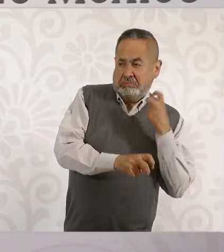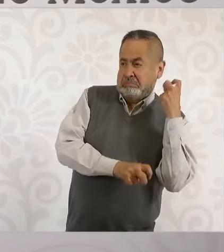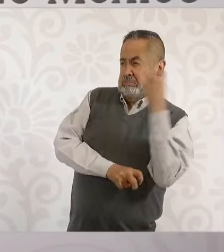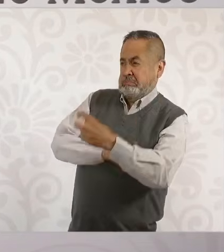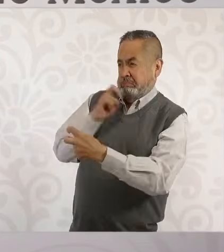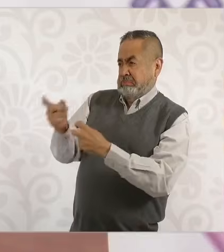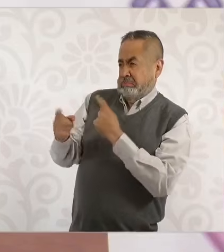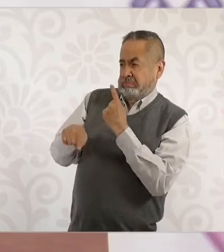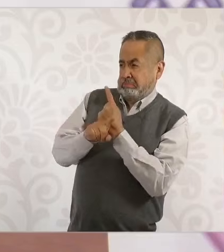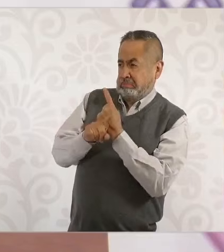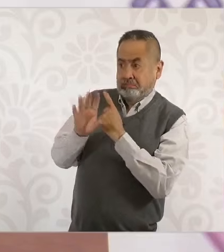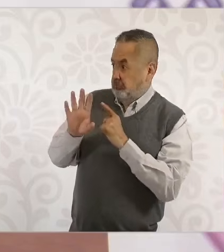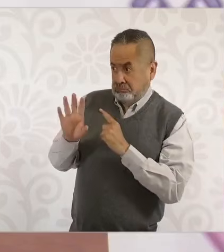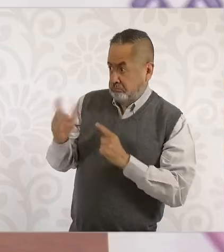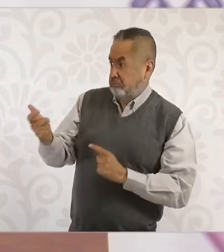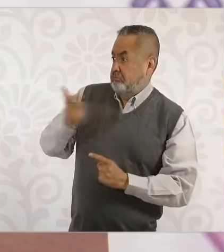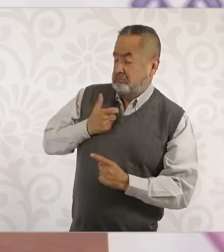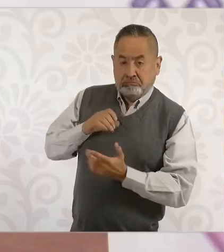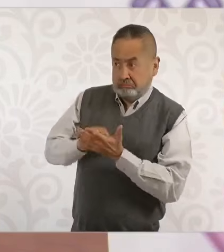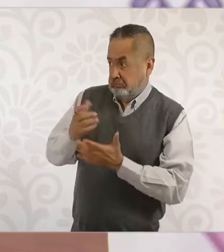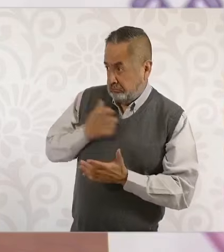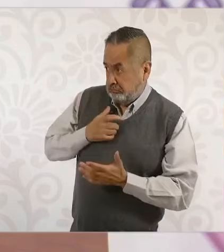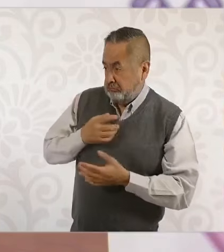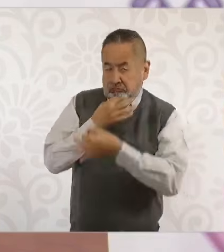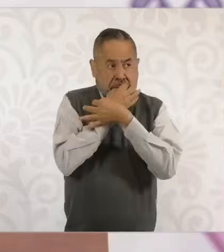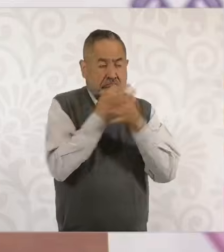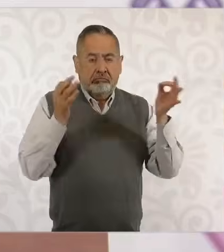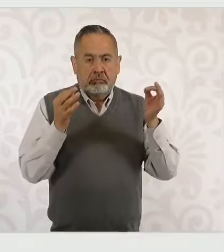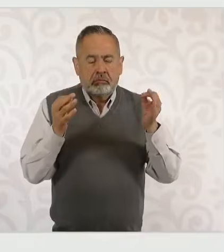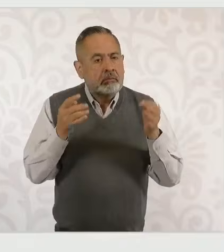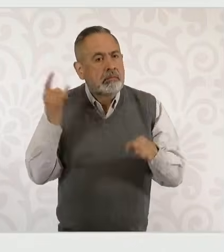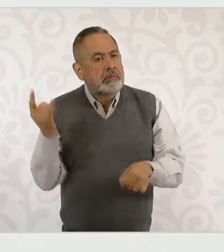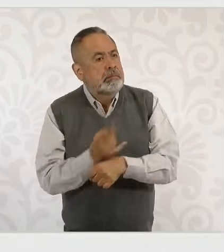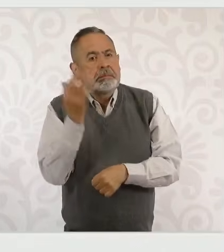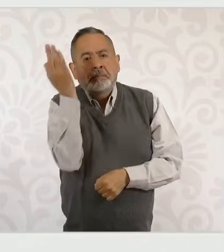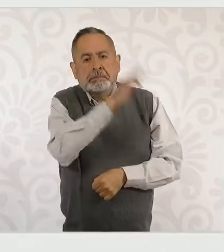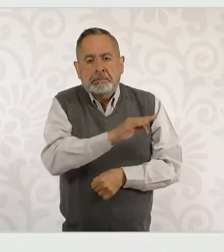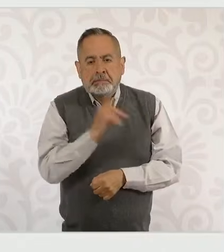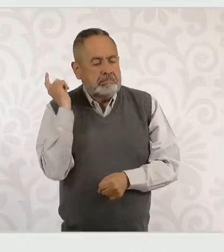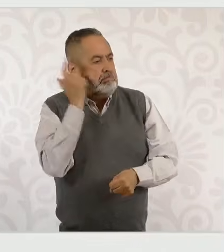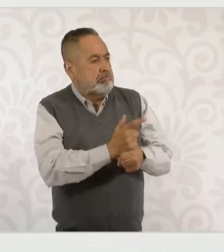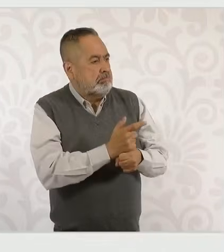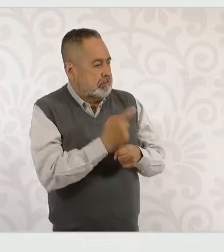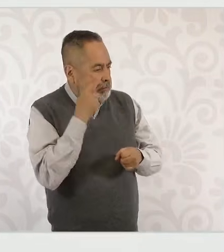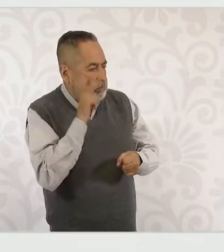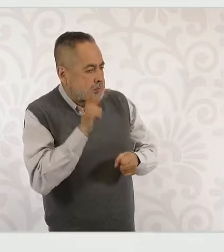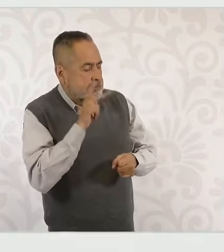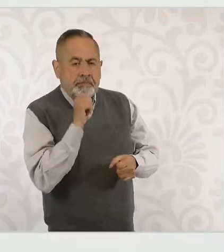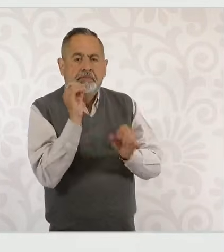parece que hubo extorsión, o sea que le pidieron dinero a cambio. Claro que pues tiene que